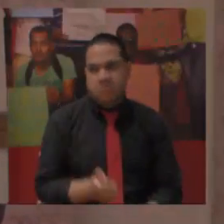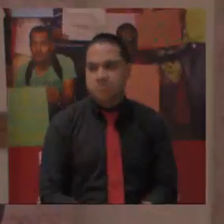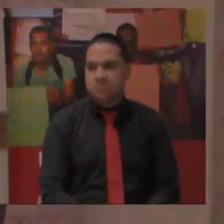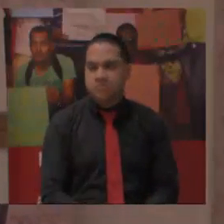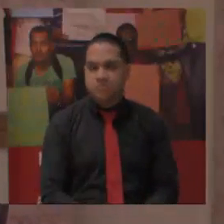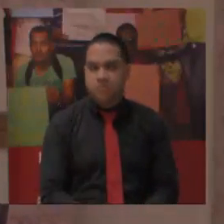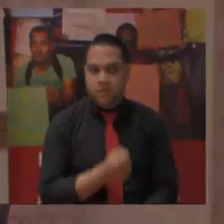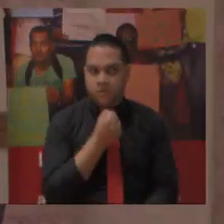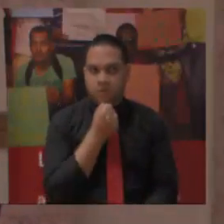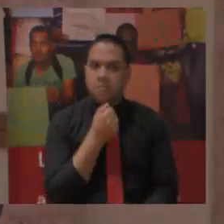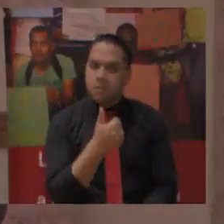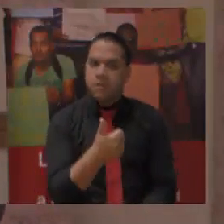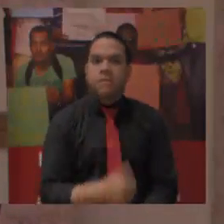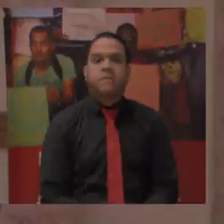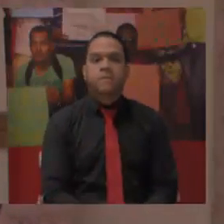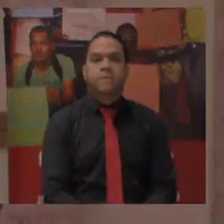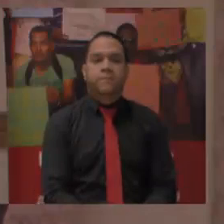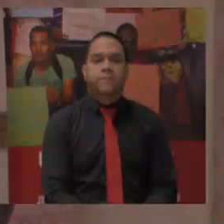¿Aló?